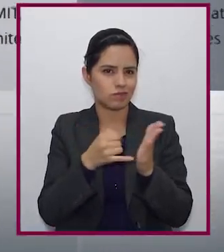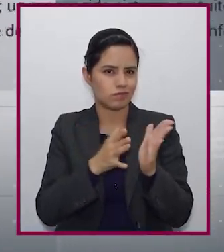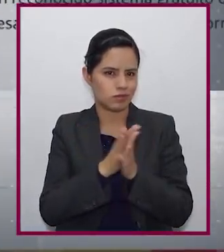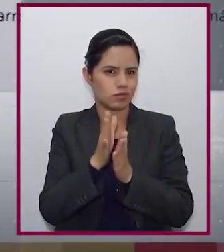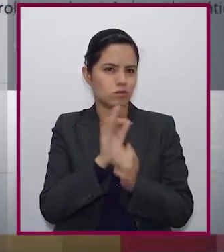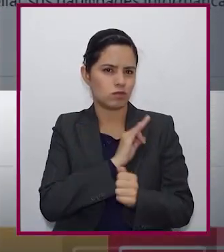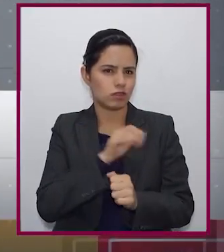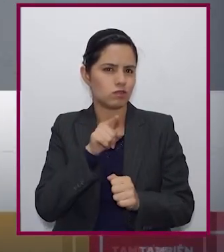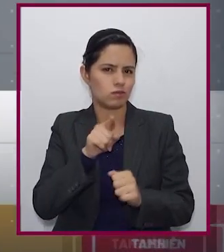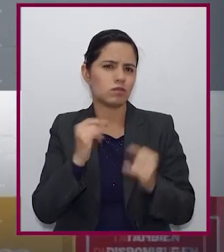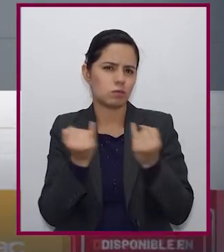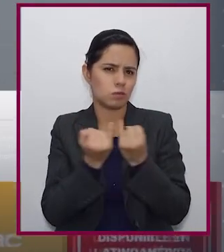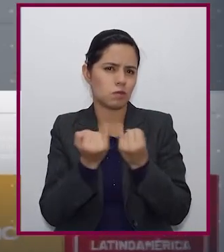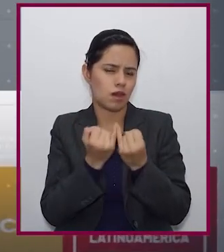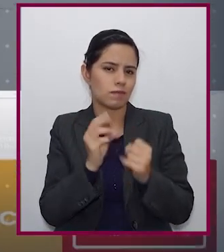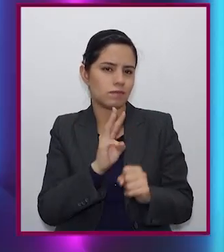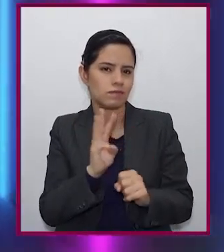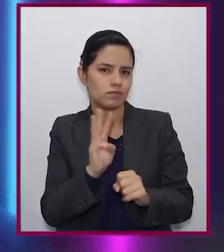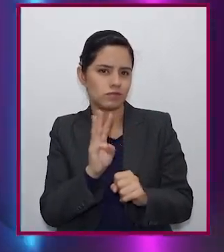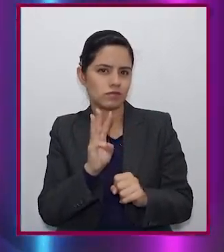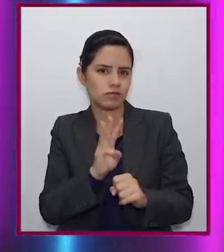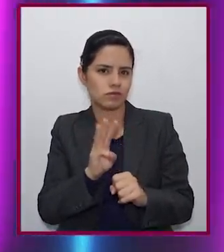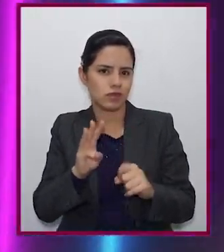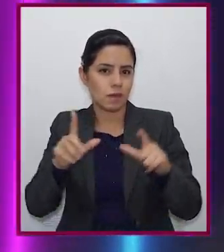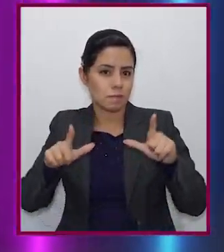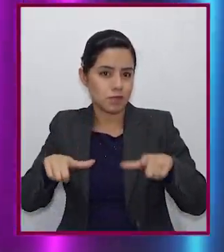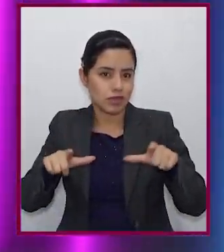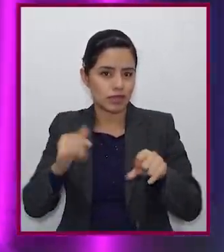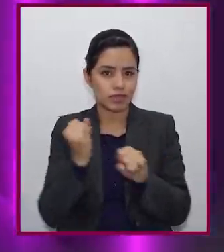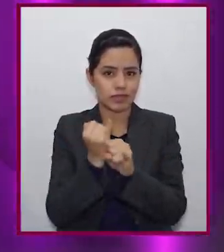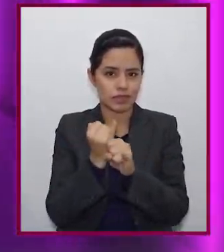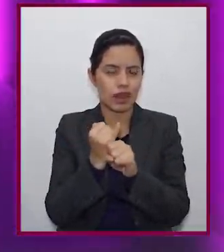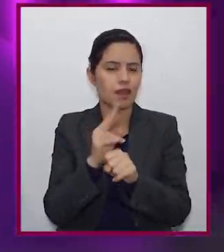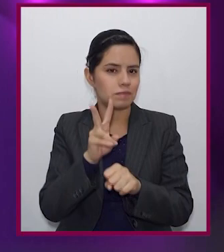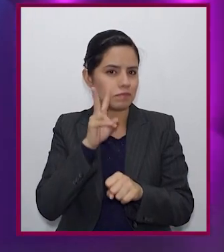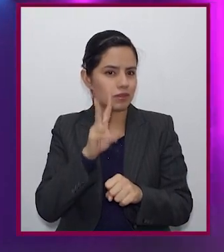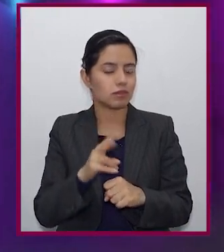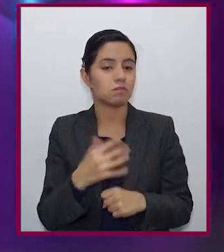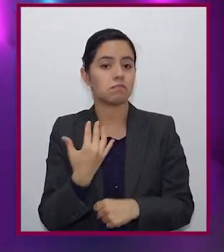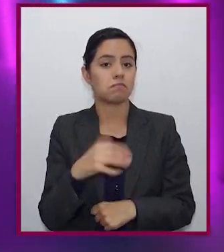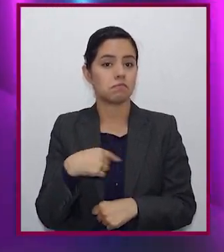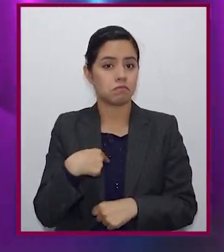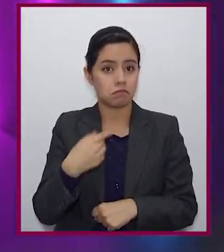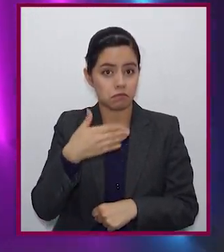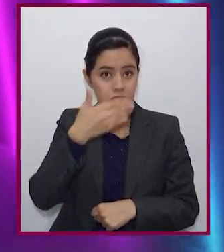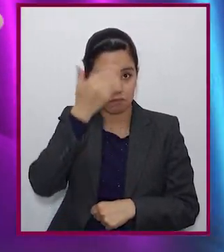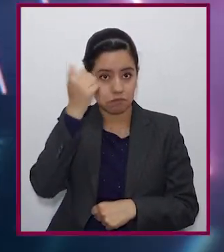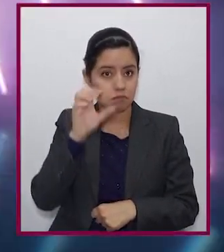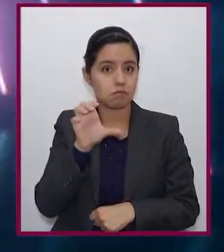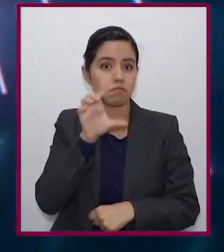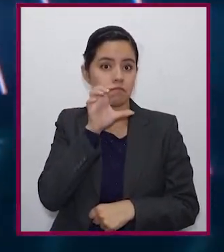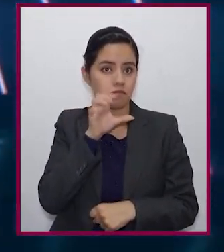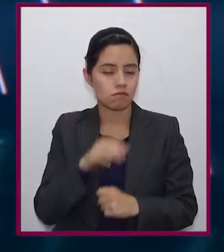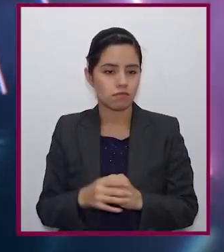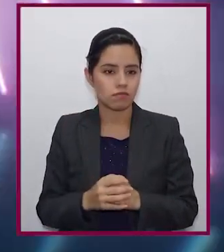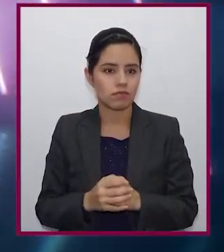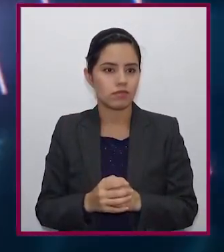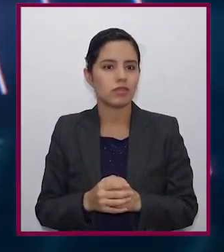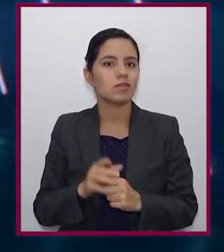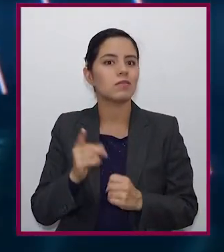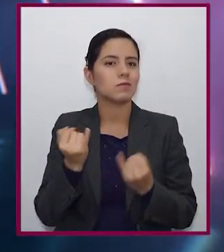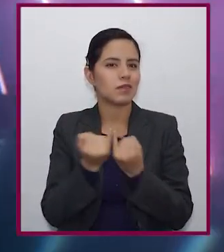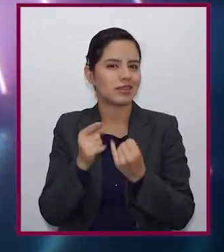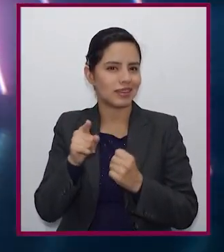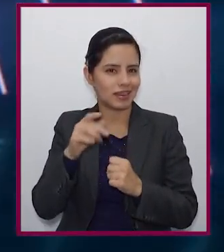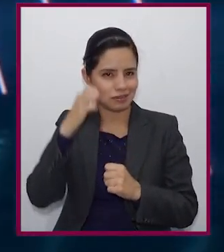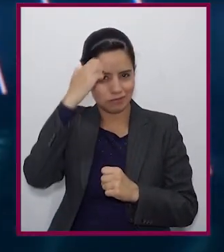publicó y lo puedes encontrar en su página de internet. ¡Órale, Gaby! Pues ahora sí, me quedé de a 6. Quien me tiene impactada